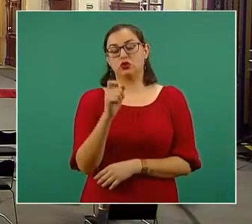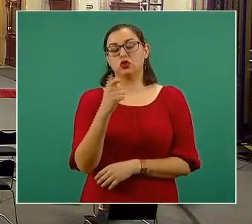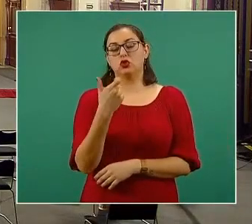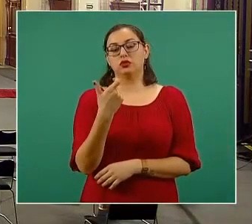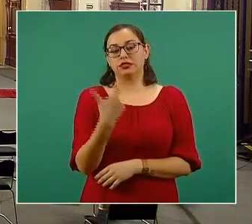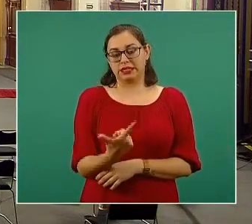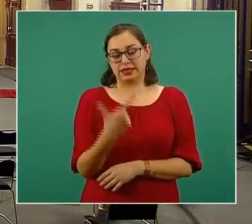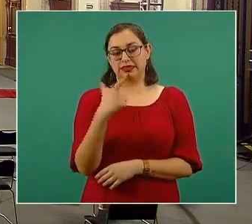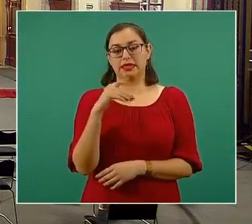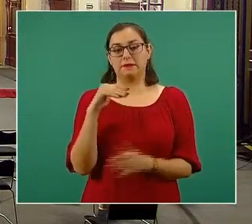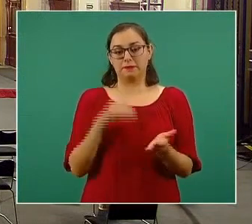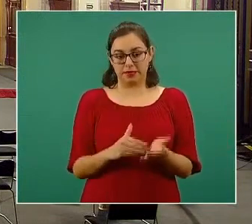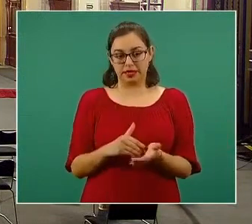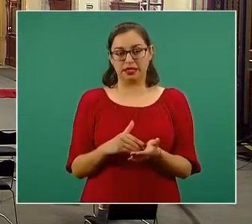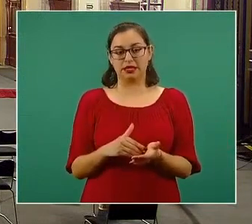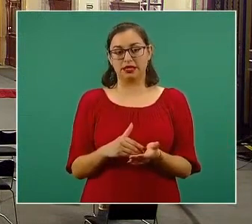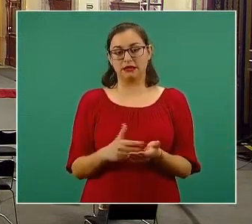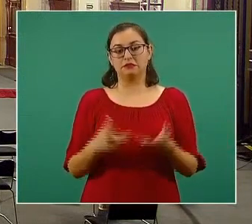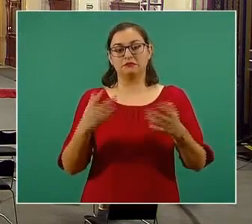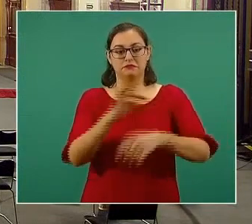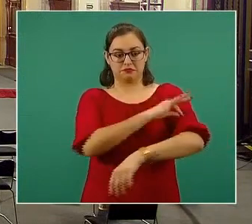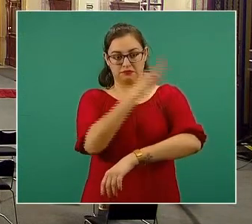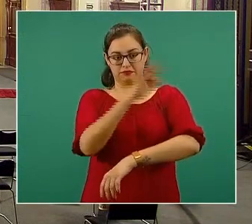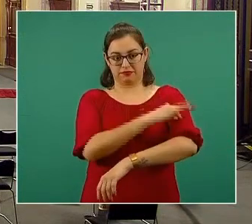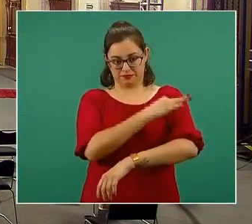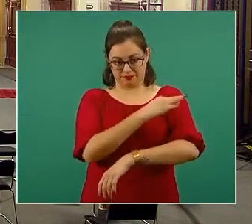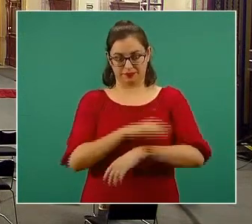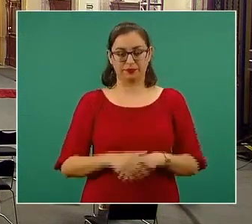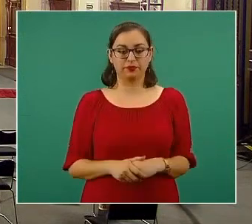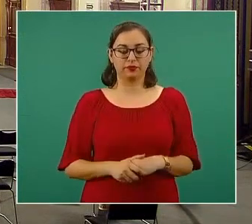2.107.640 dosis. La siguiente.